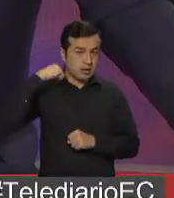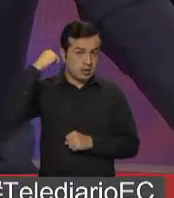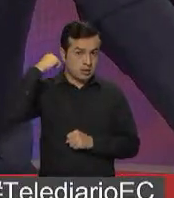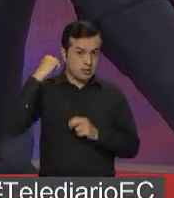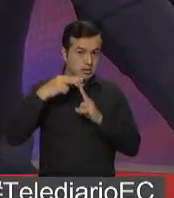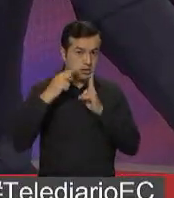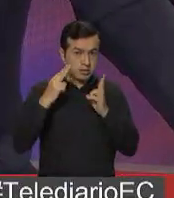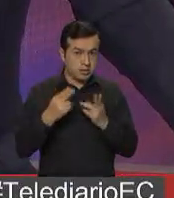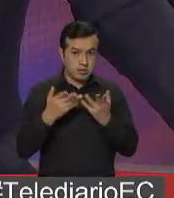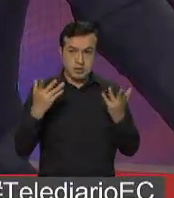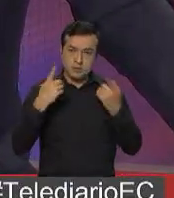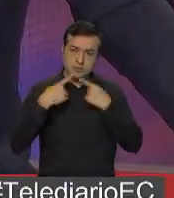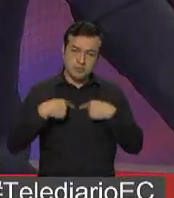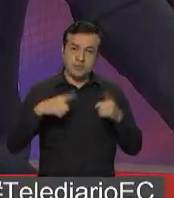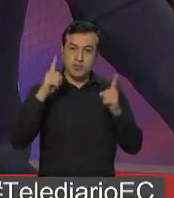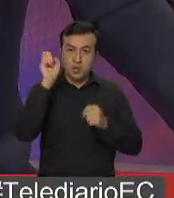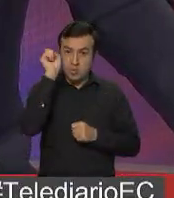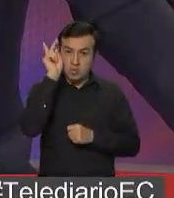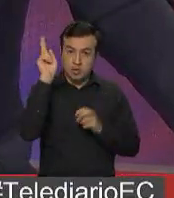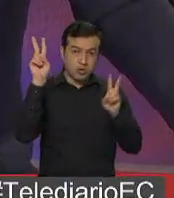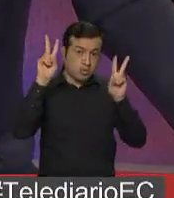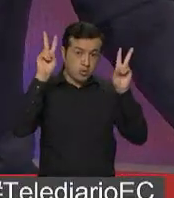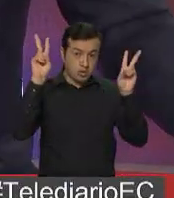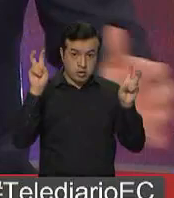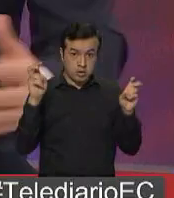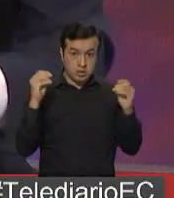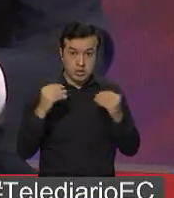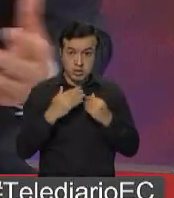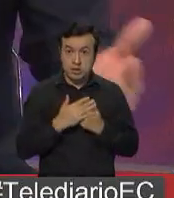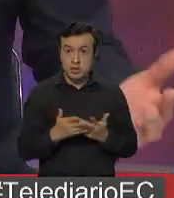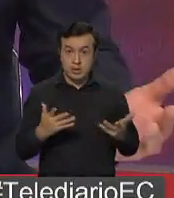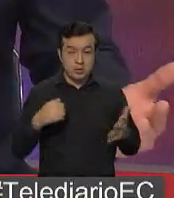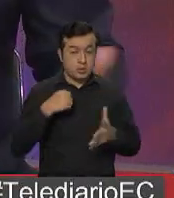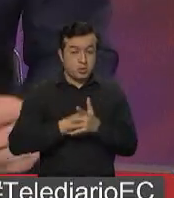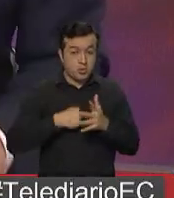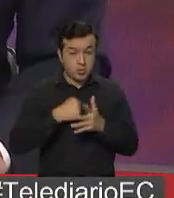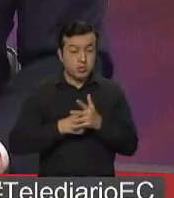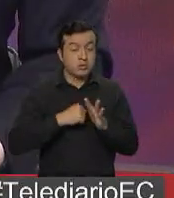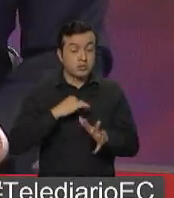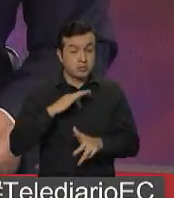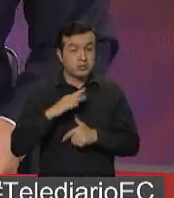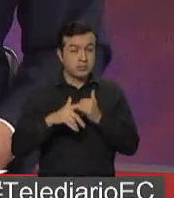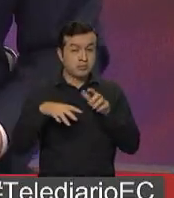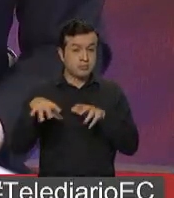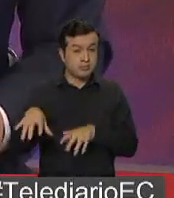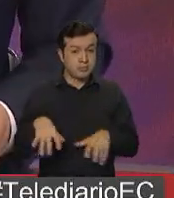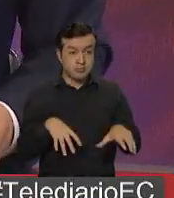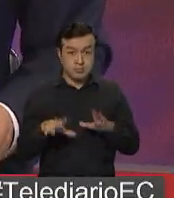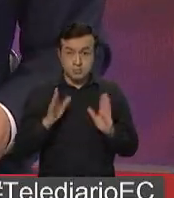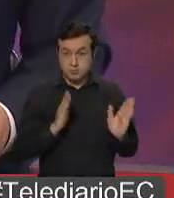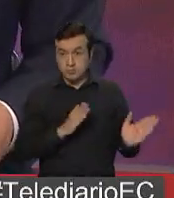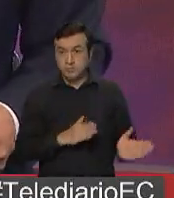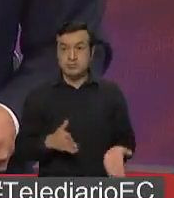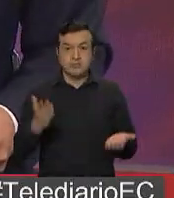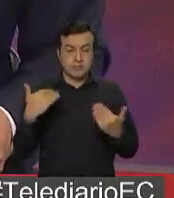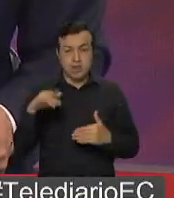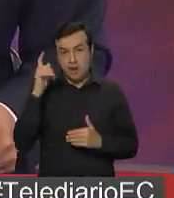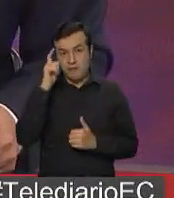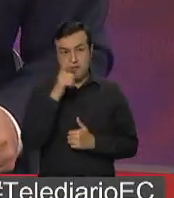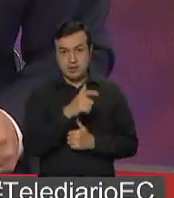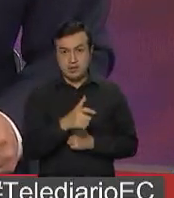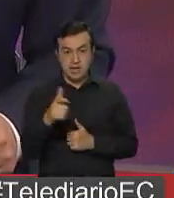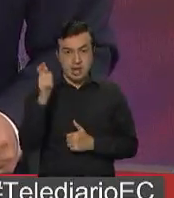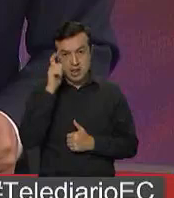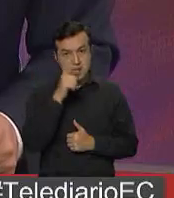humanos, por ofrecernos su punto de vista sobre el tema de la lucha contra la corrupción y las acciones que ha asumido la Fiscalía General